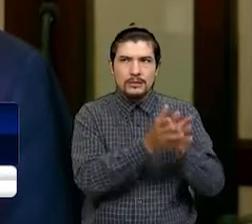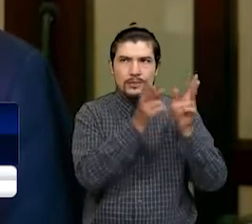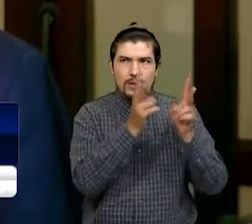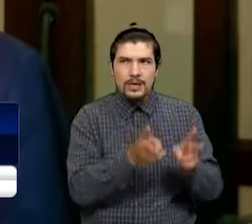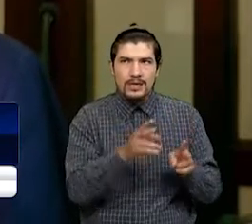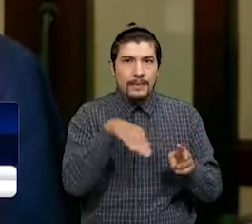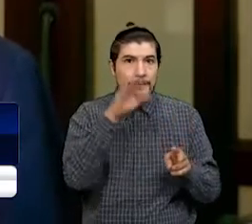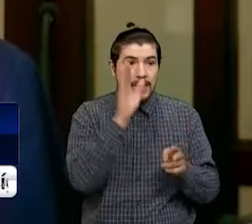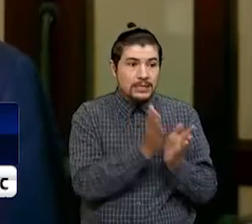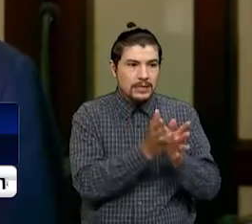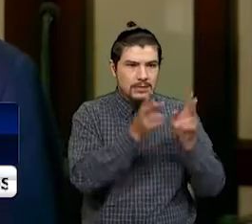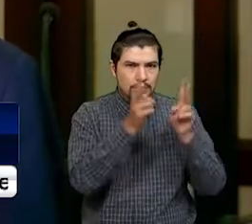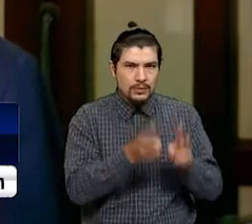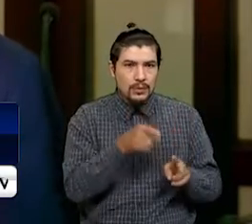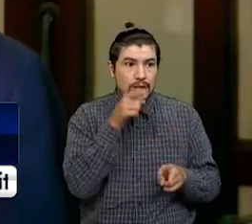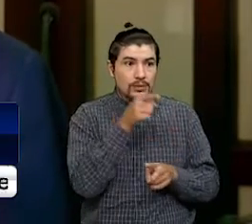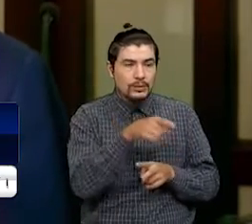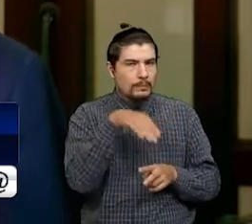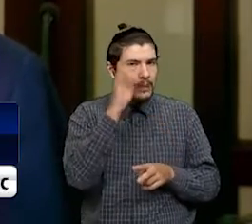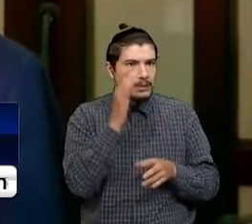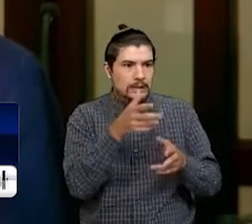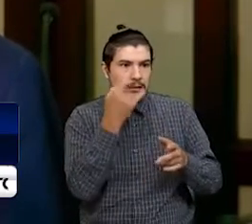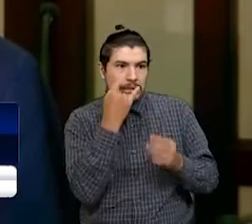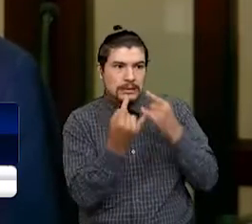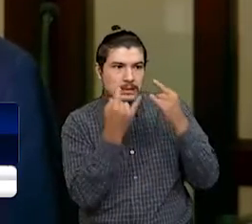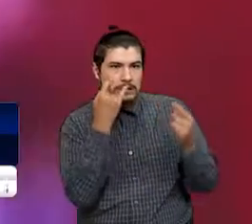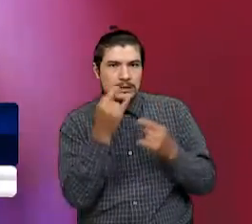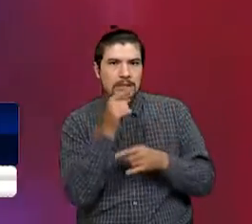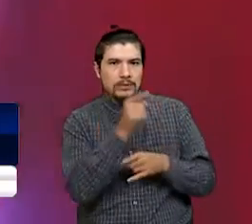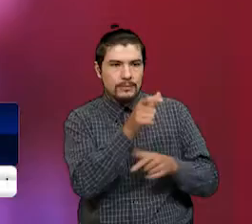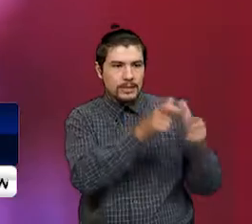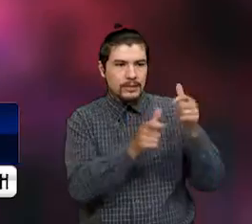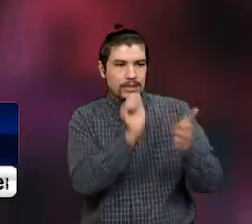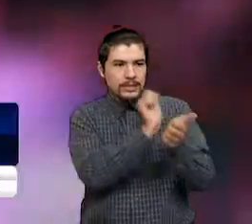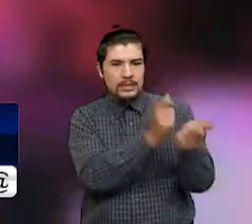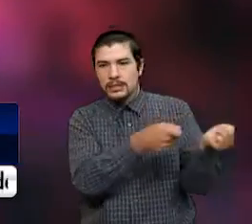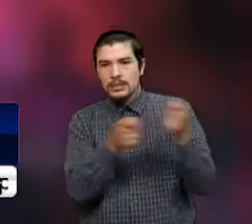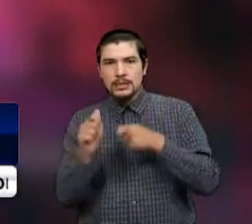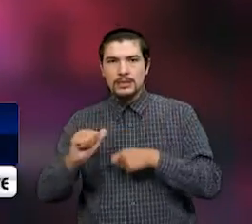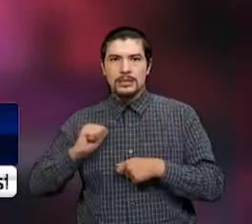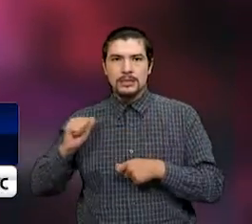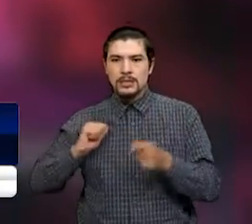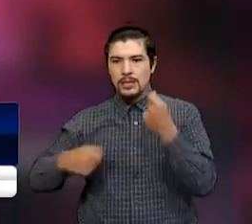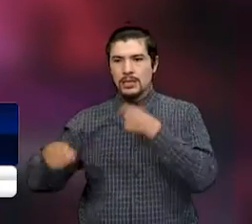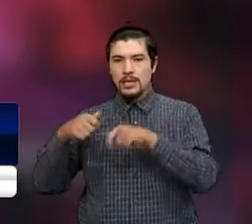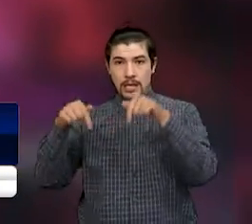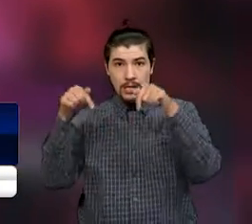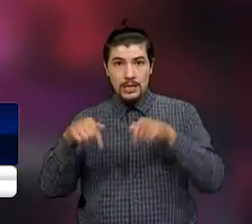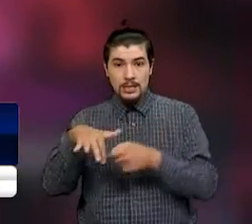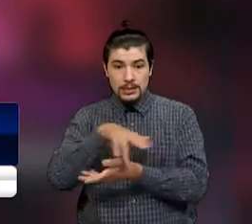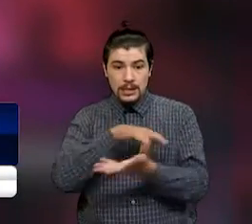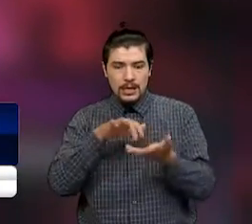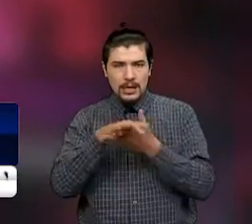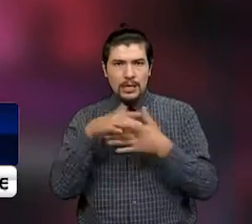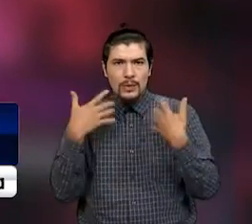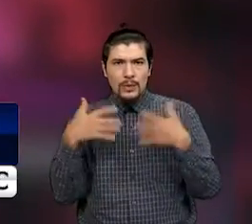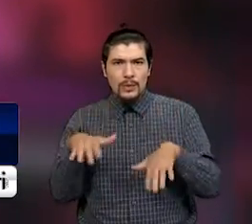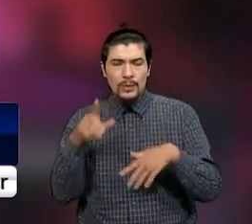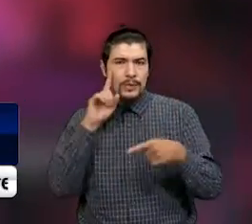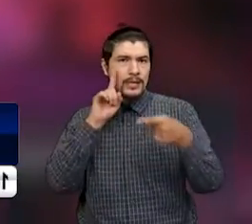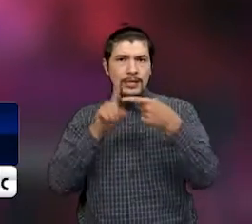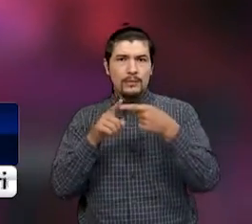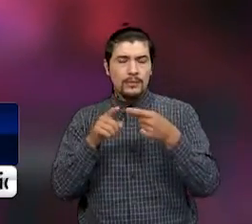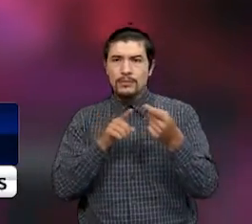reporta también como el de mayor ocurrencia. La trata de personas en Santander tiene como destino